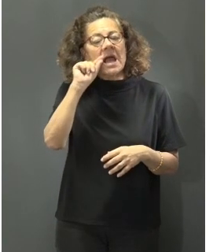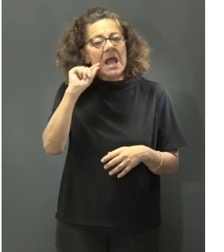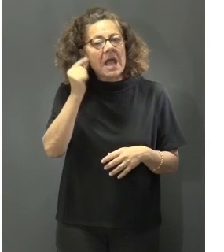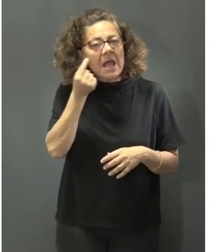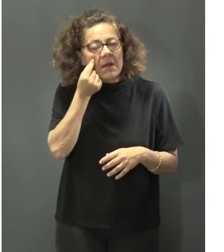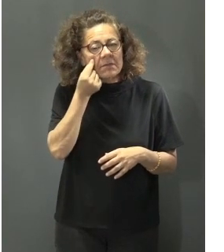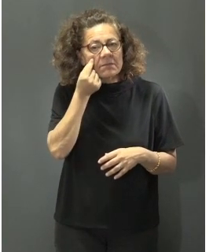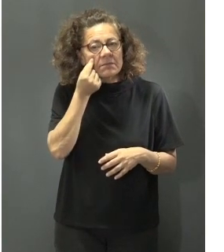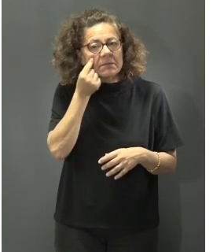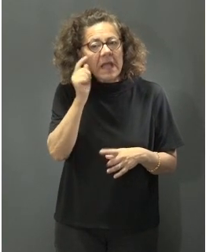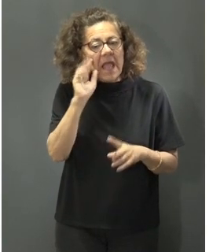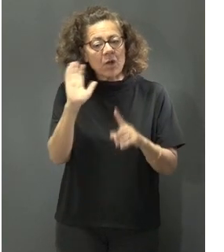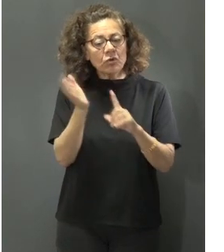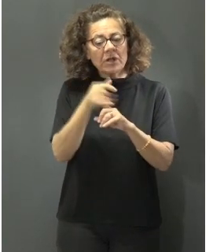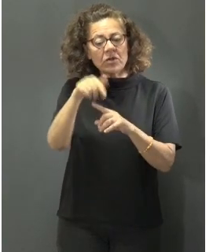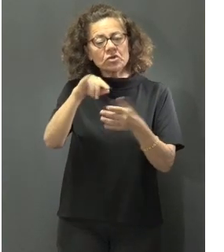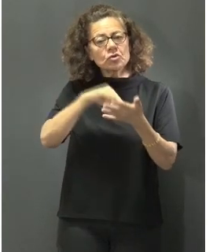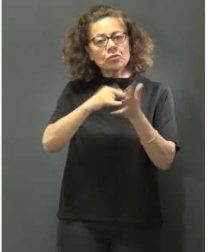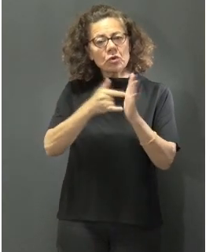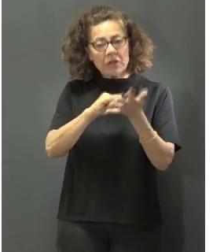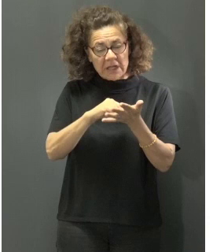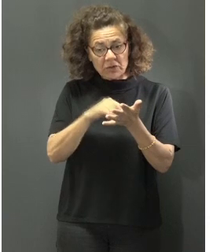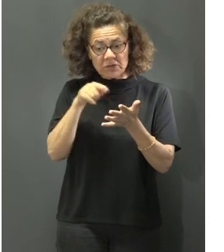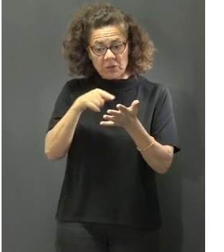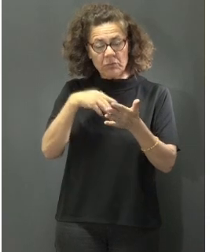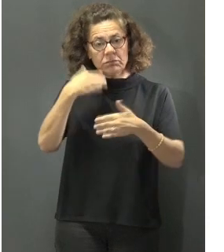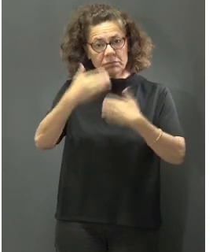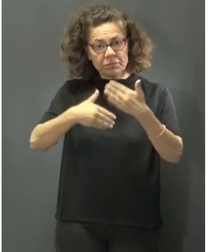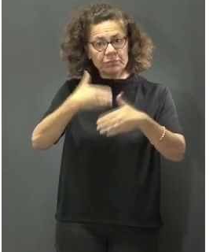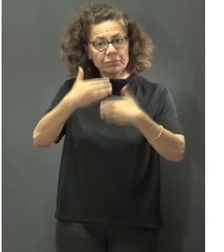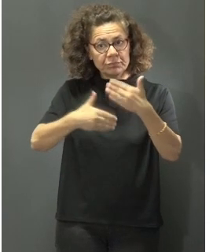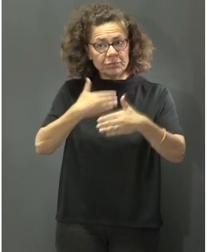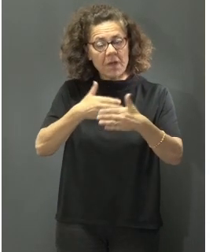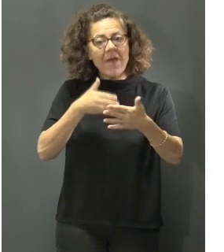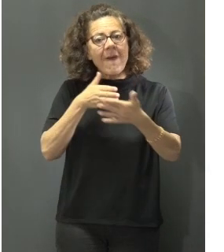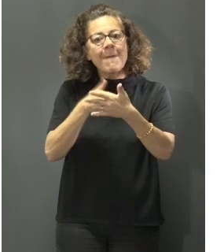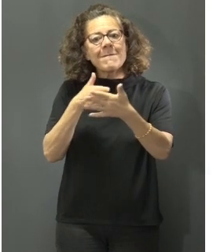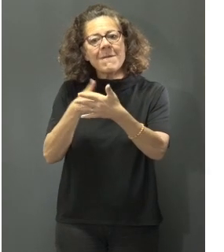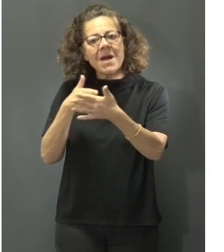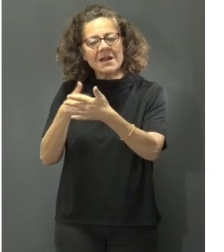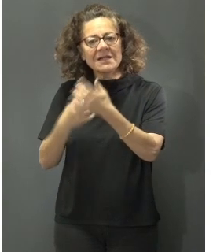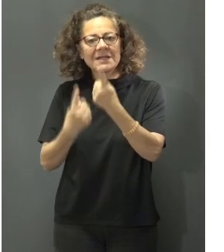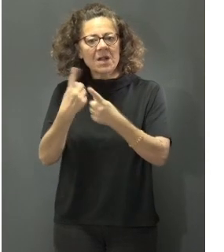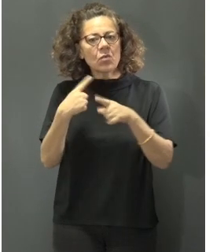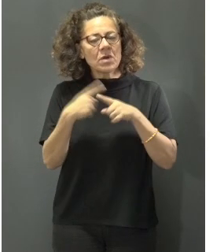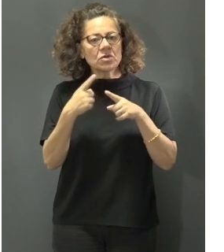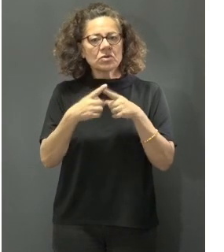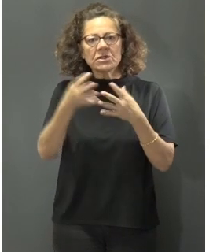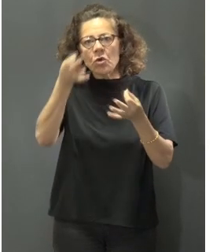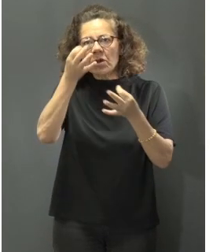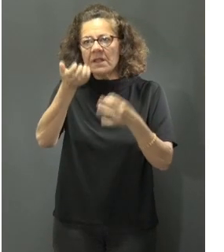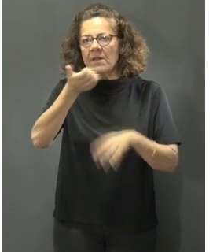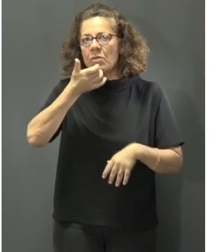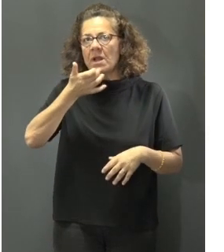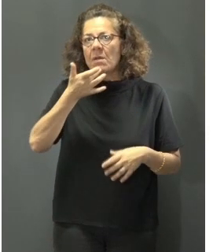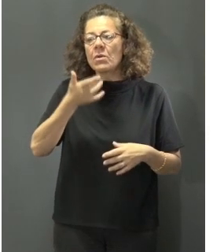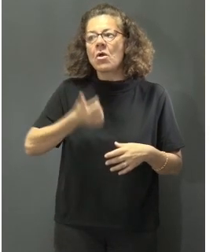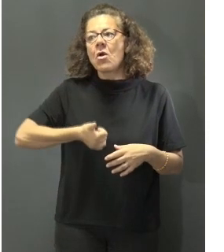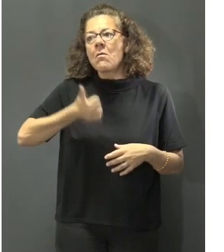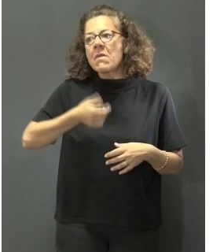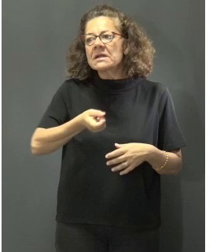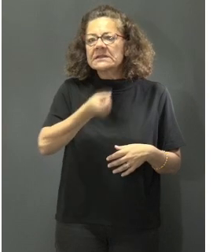encontrado en los proyectos que habéis llevado a cabo barreras en algún aspecto en concreto. Pues, por ejemplo, nos ha resultado